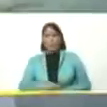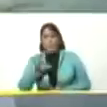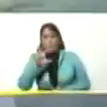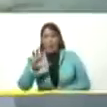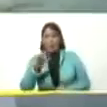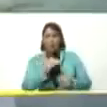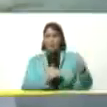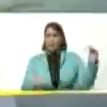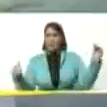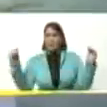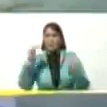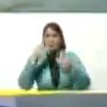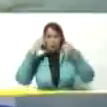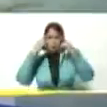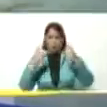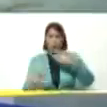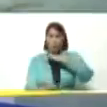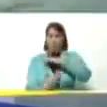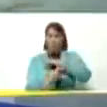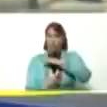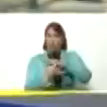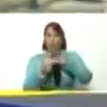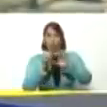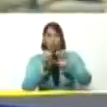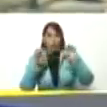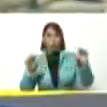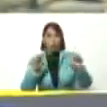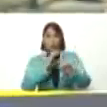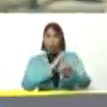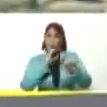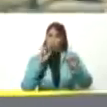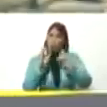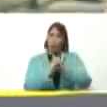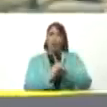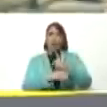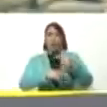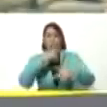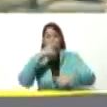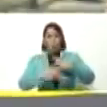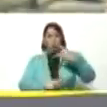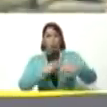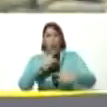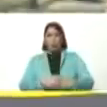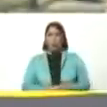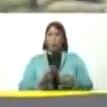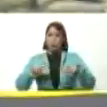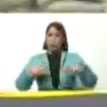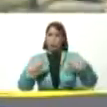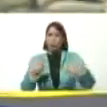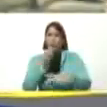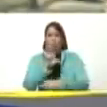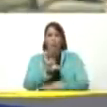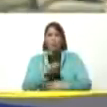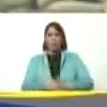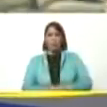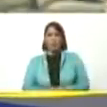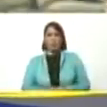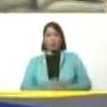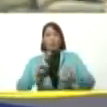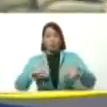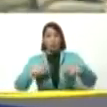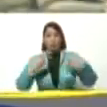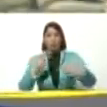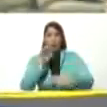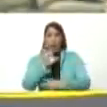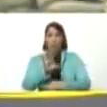potencia en lo tecnológico, en lo educativo, en lo cultural, en lo productivo. Un nuevo país. Un nuevo